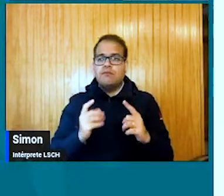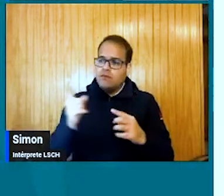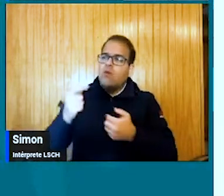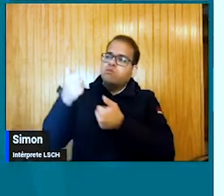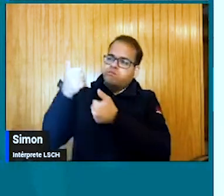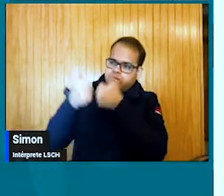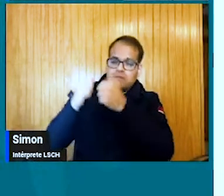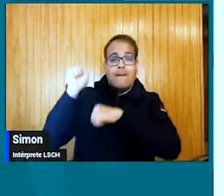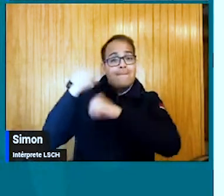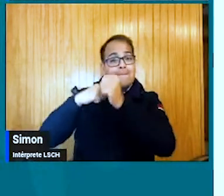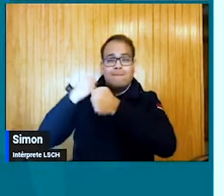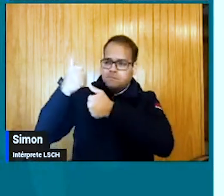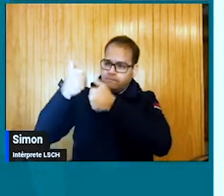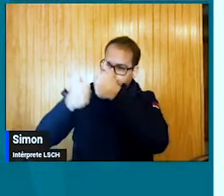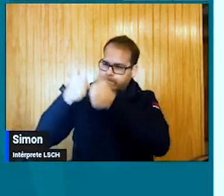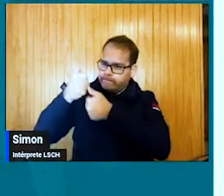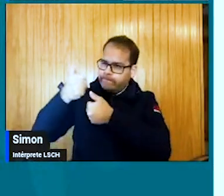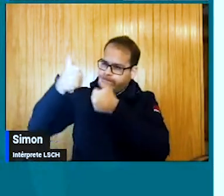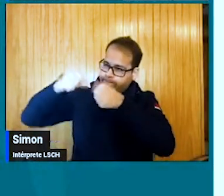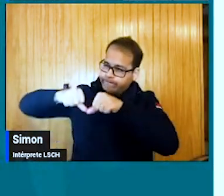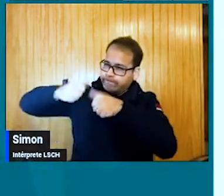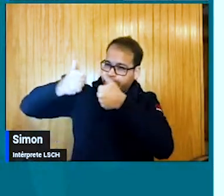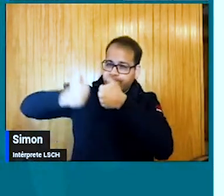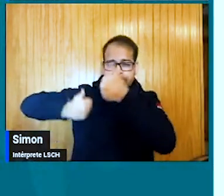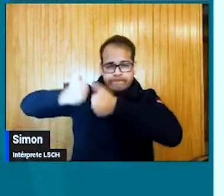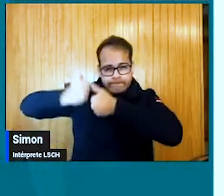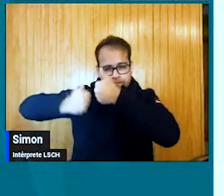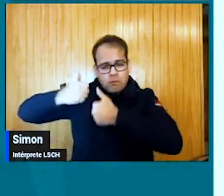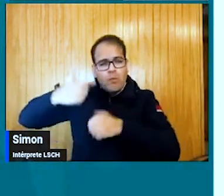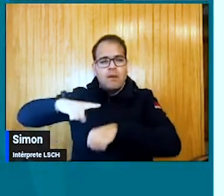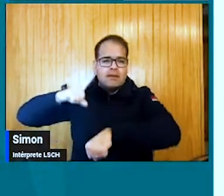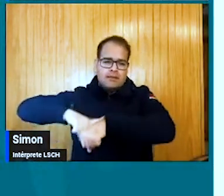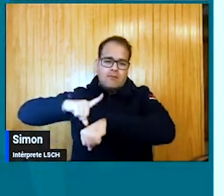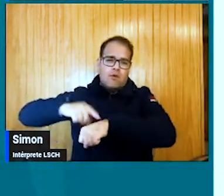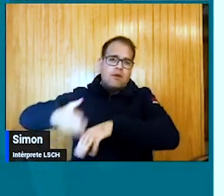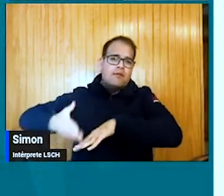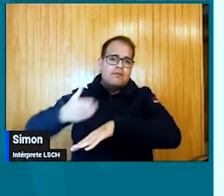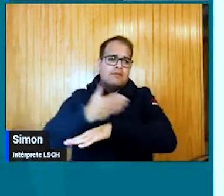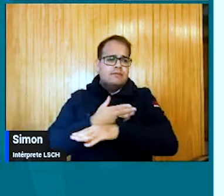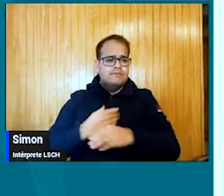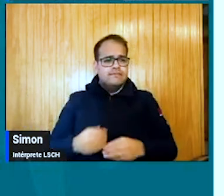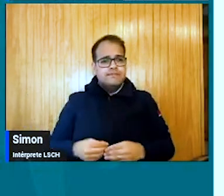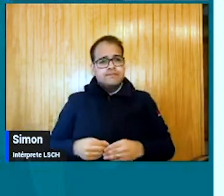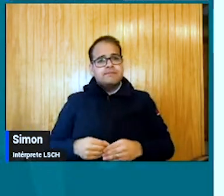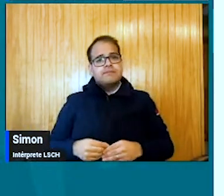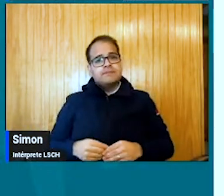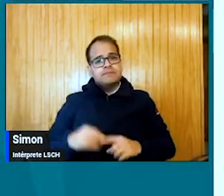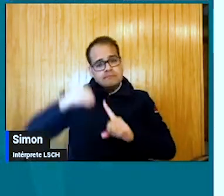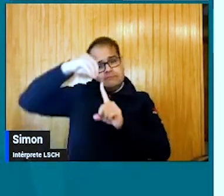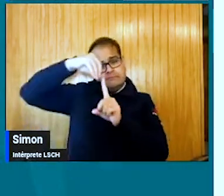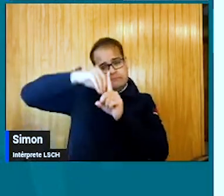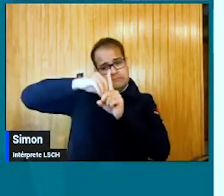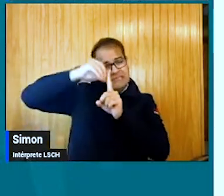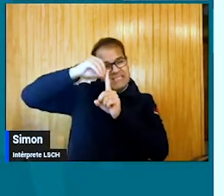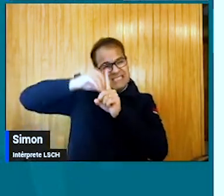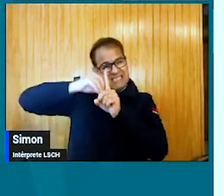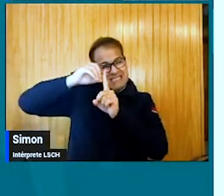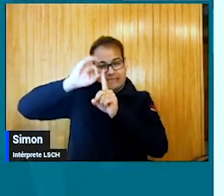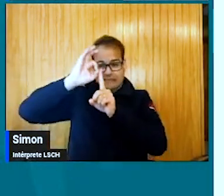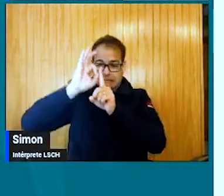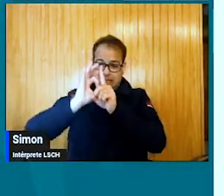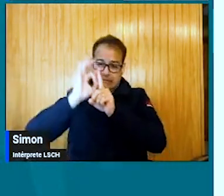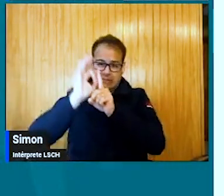máquinas con tiempo. ¿Cuántos termómetros necesito? Bueno, esa es la pelea que tengo con